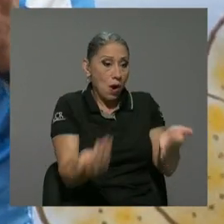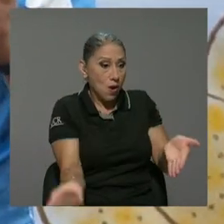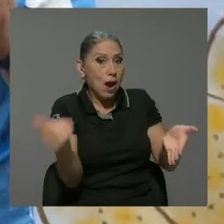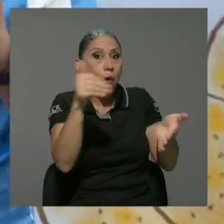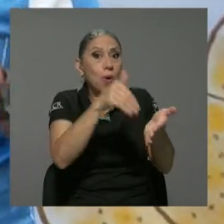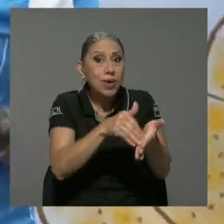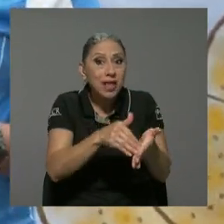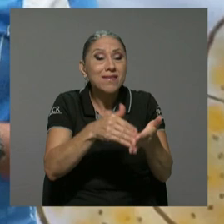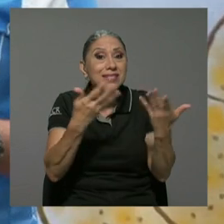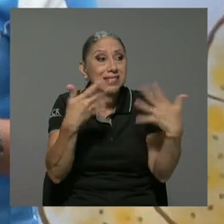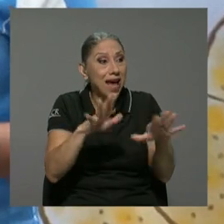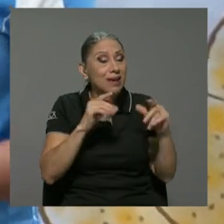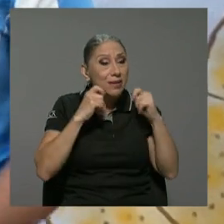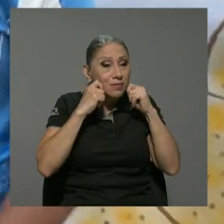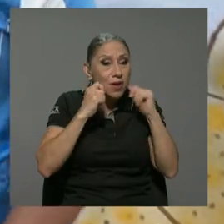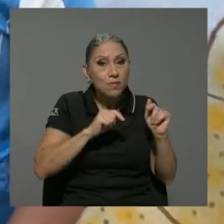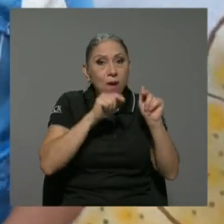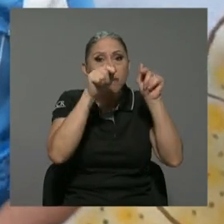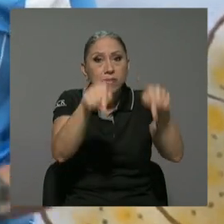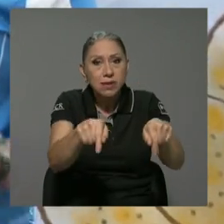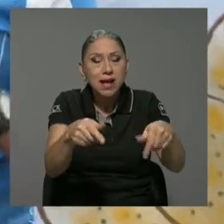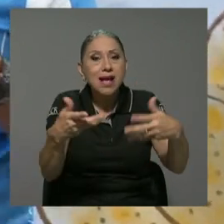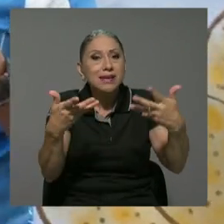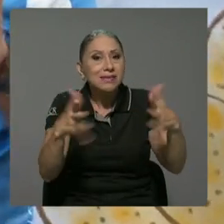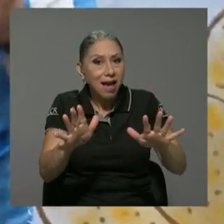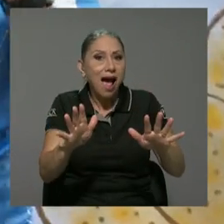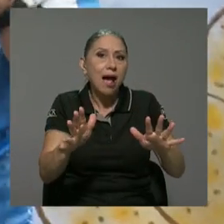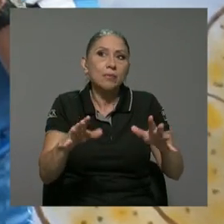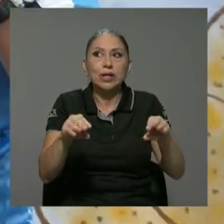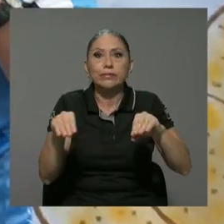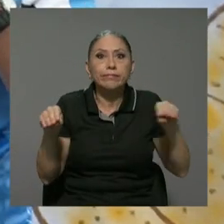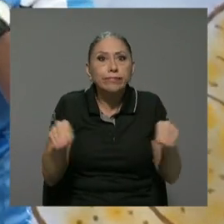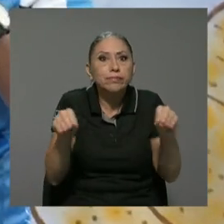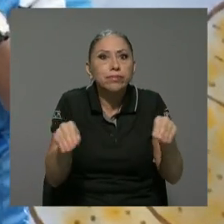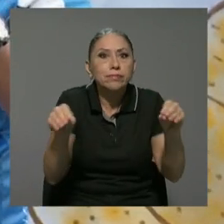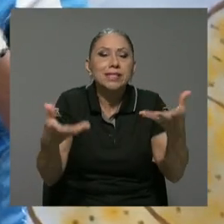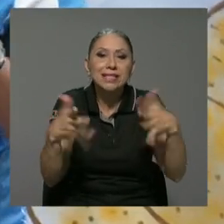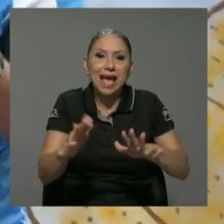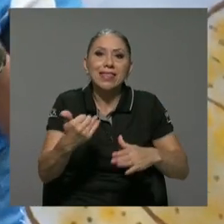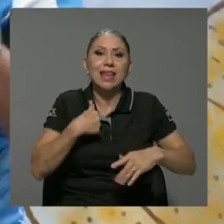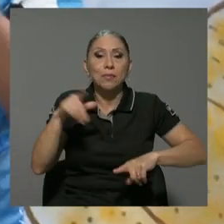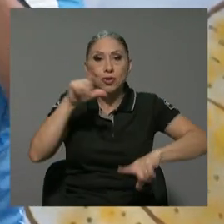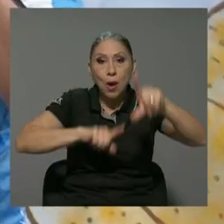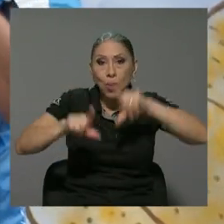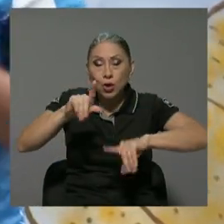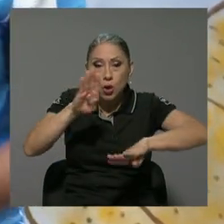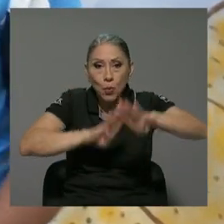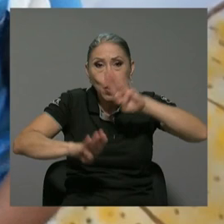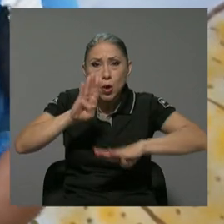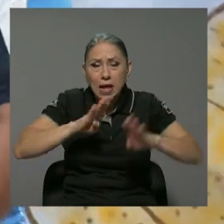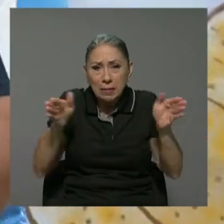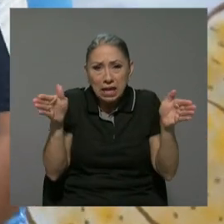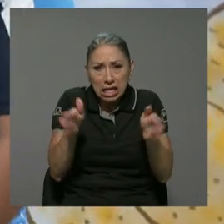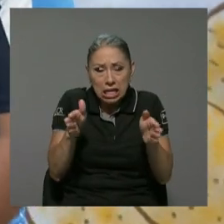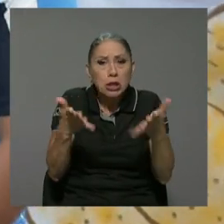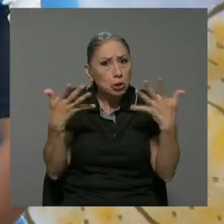logró como movilizar y ya tenemos un laboratorio pequeñito de biología, pero ya